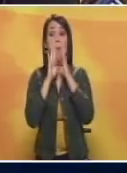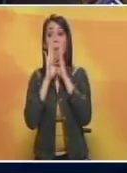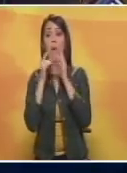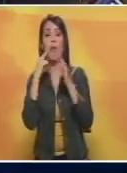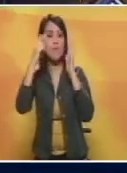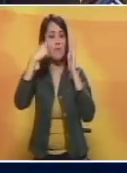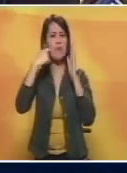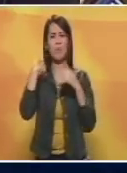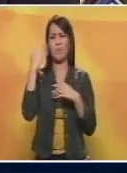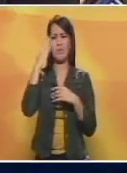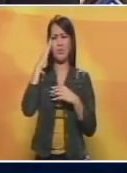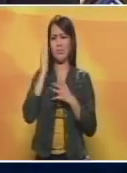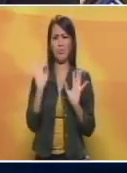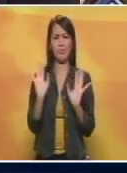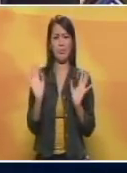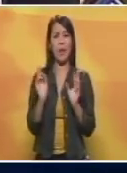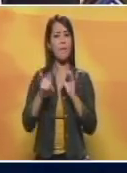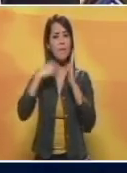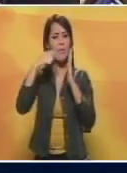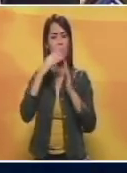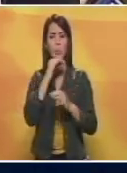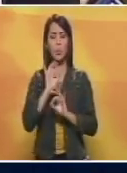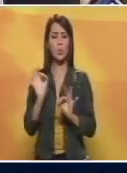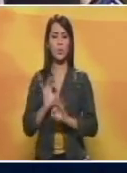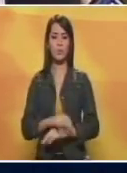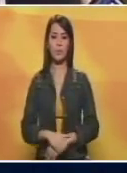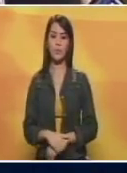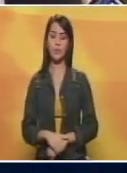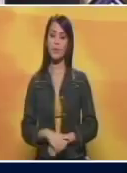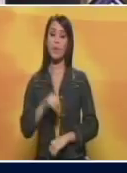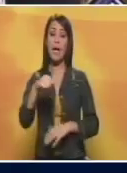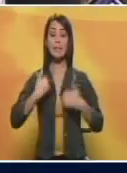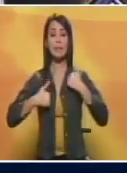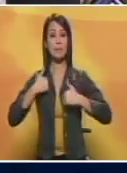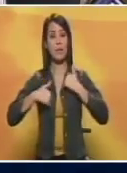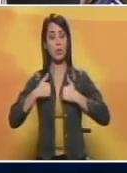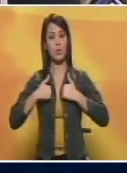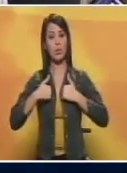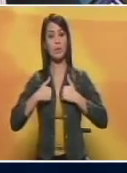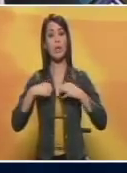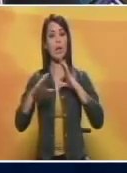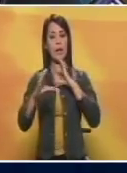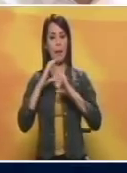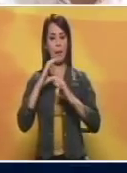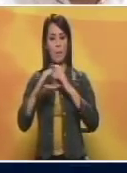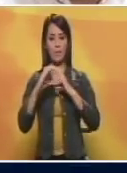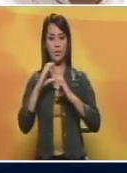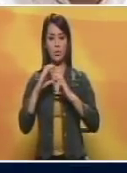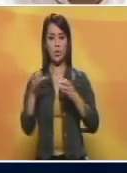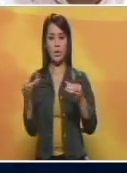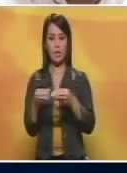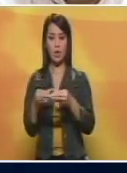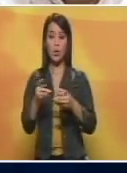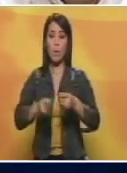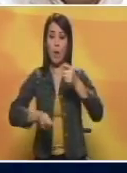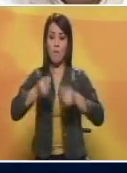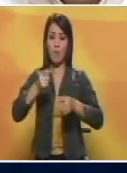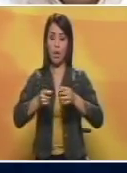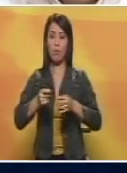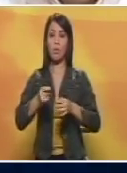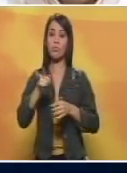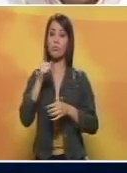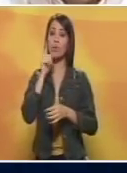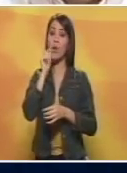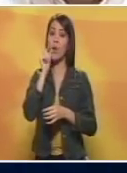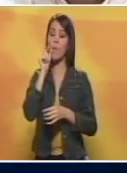vídeo porque él no conoce ningún vídeo la parlamentaria solórzano reiteró este miércoles que en las conversaciones que el equipo de abogados sostuvo